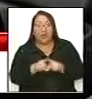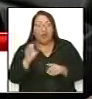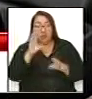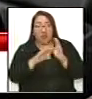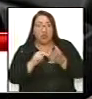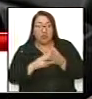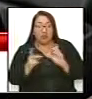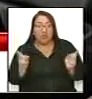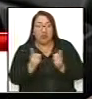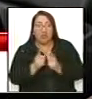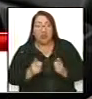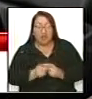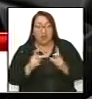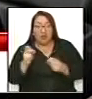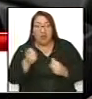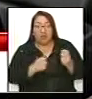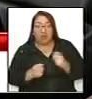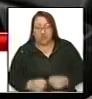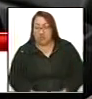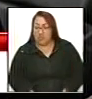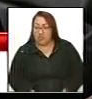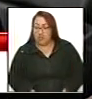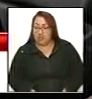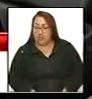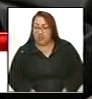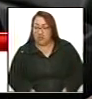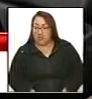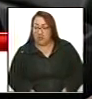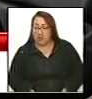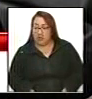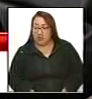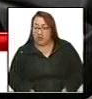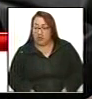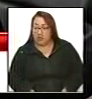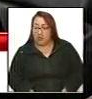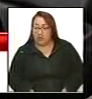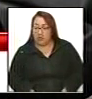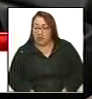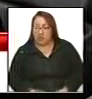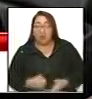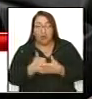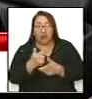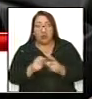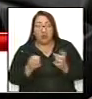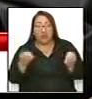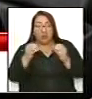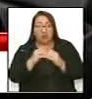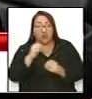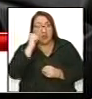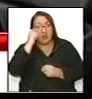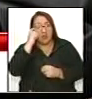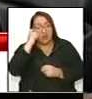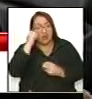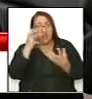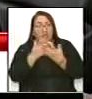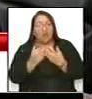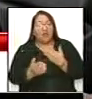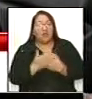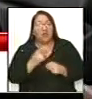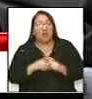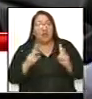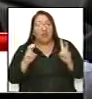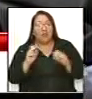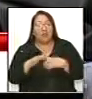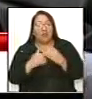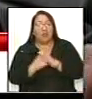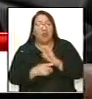es simplificar administrativamente o usar las tecnologías para favorecer a los ciudadanos, implementar una especie de concilia fácil, pero en el ámbito